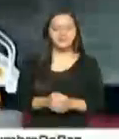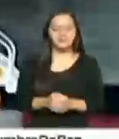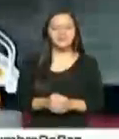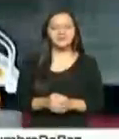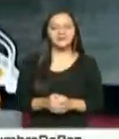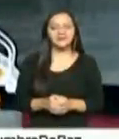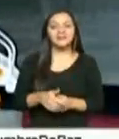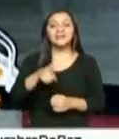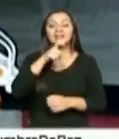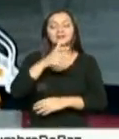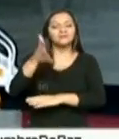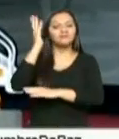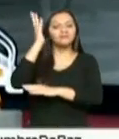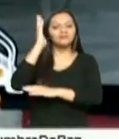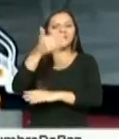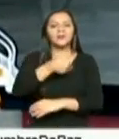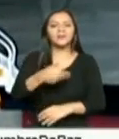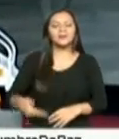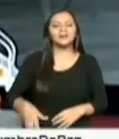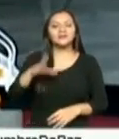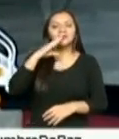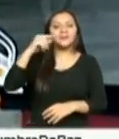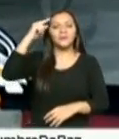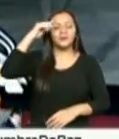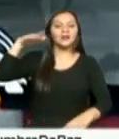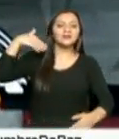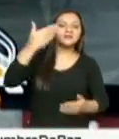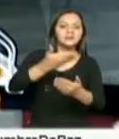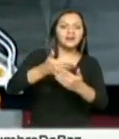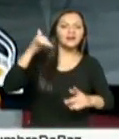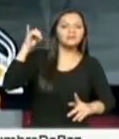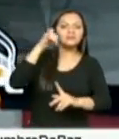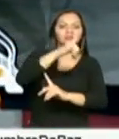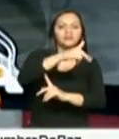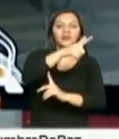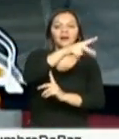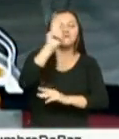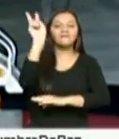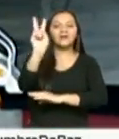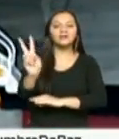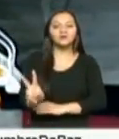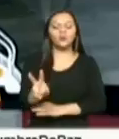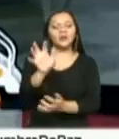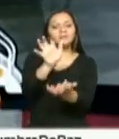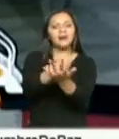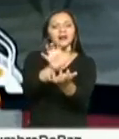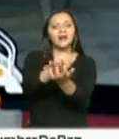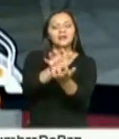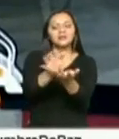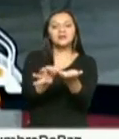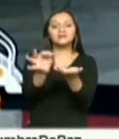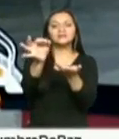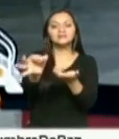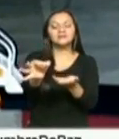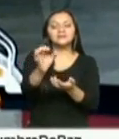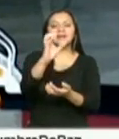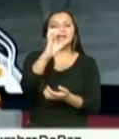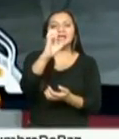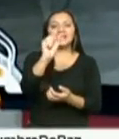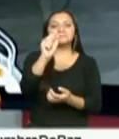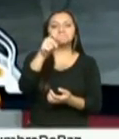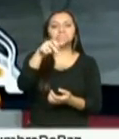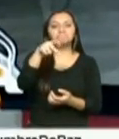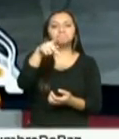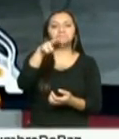declaraciones. Bien, eran las declaraciones del presidente de la República, Rafael Correa Delgado, a su arribo a la isla de Margarita, en el estado de Nueva Esparta,